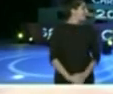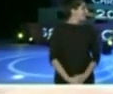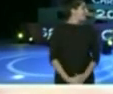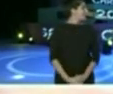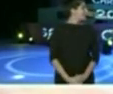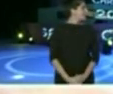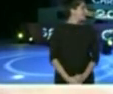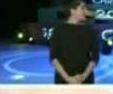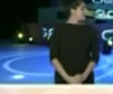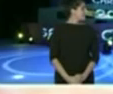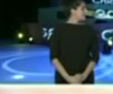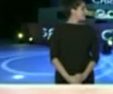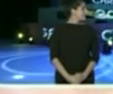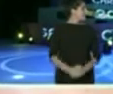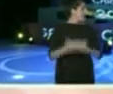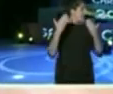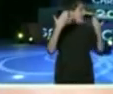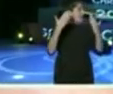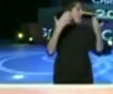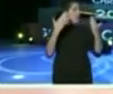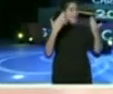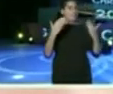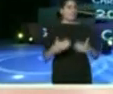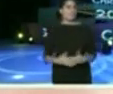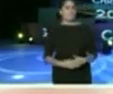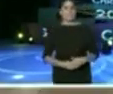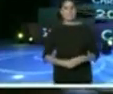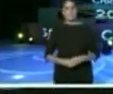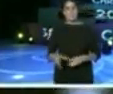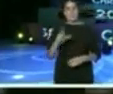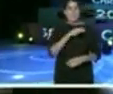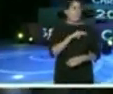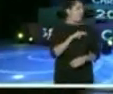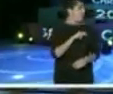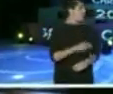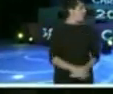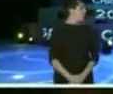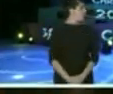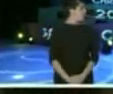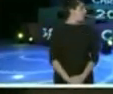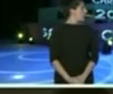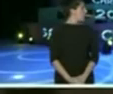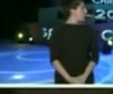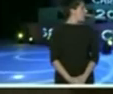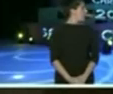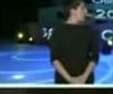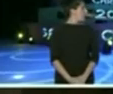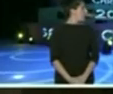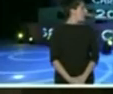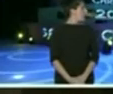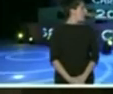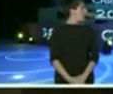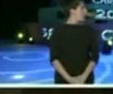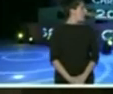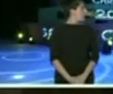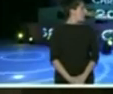Aquí está el representante. Por allí te espera tu premio. Bueno, pues entonces ahora sí,